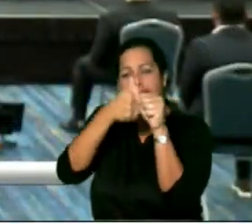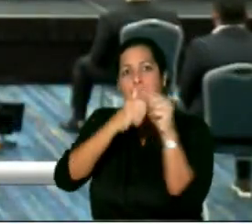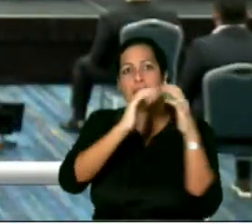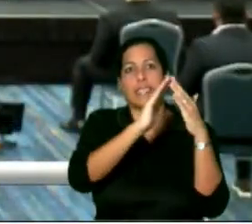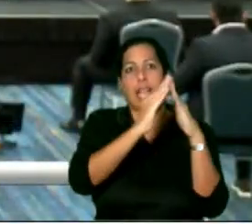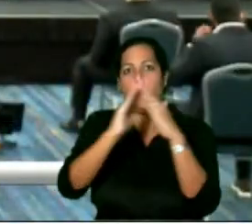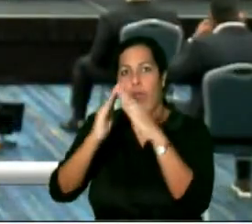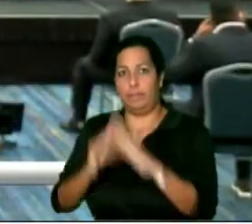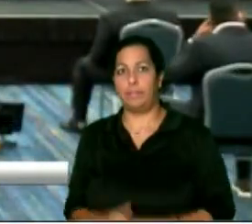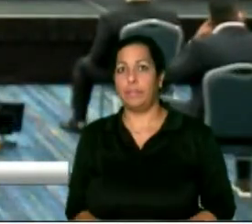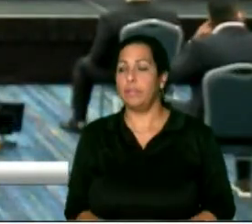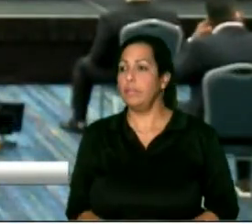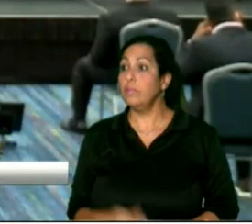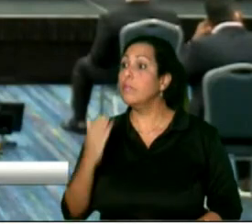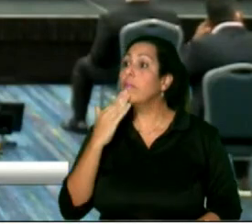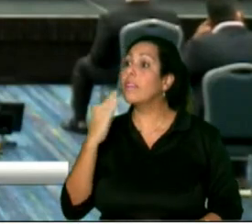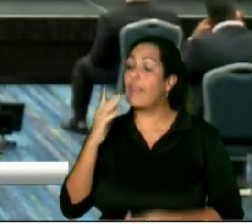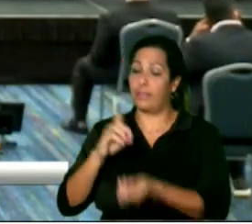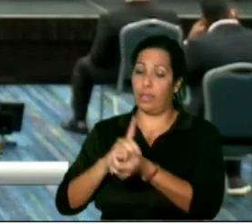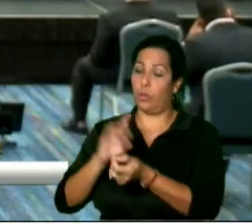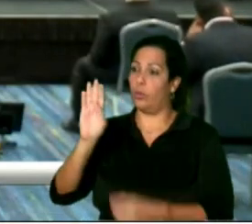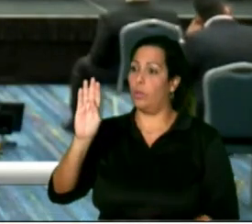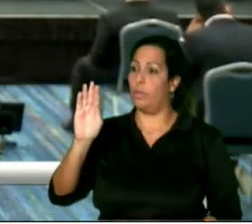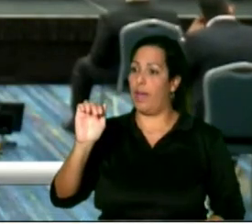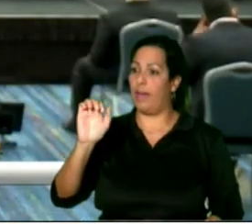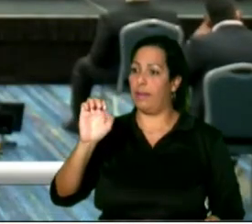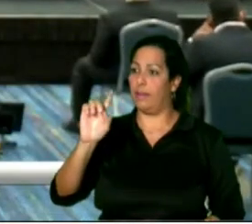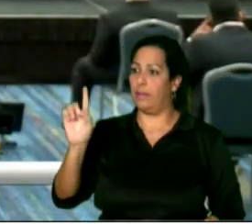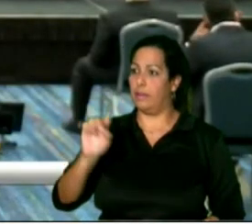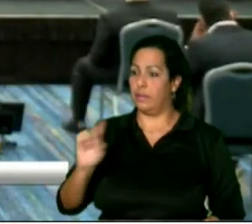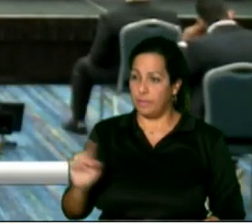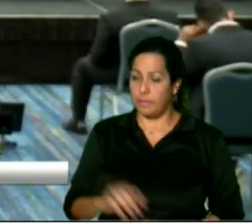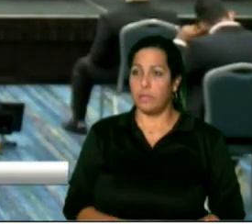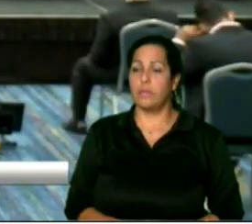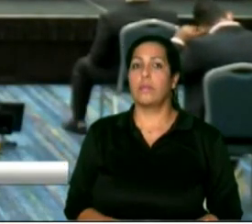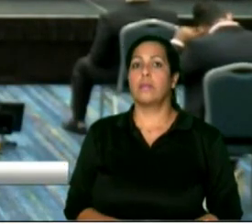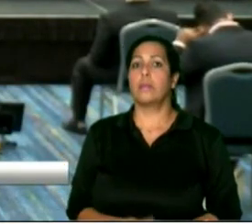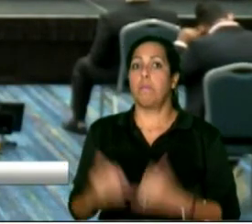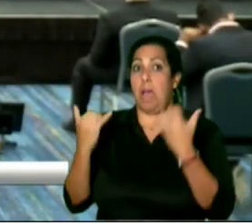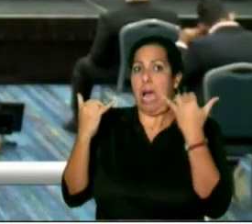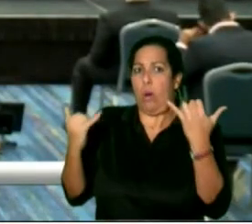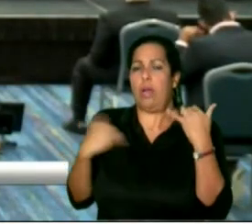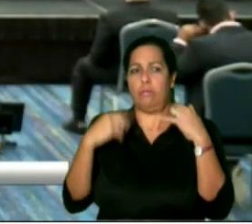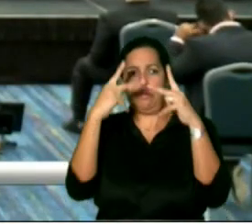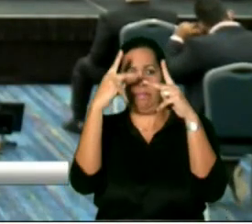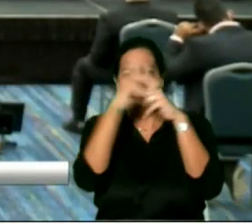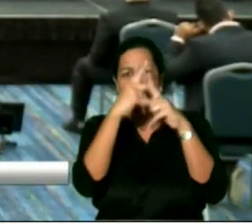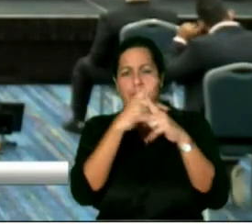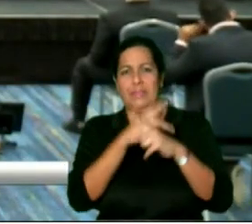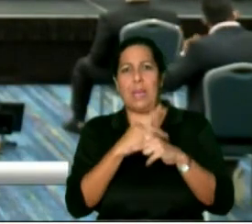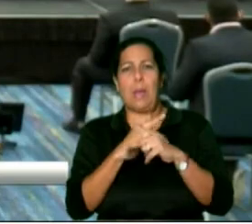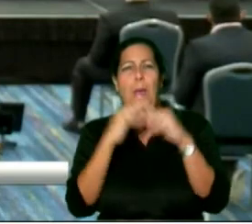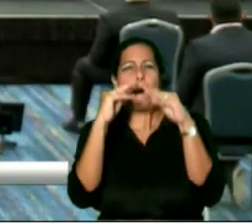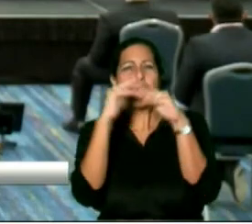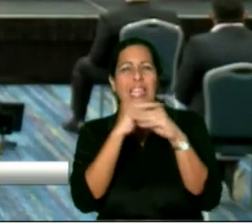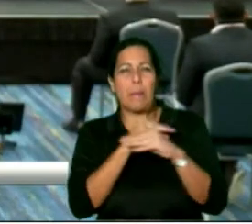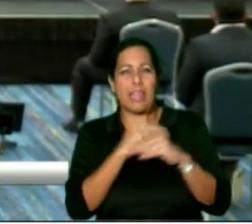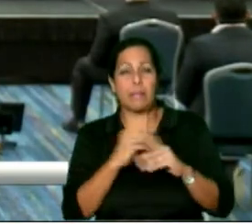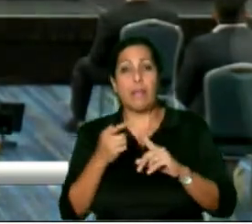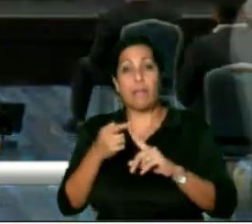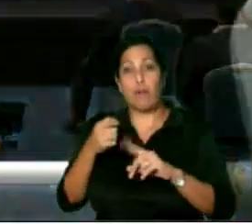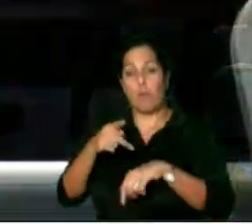Muchas gracias, doctor Valencia. Lo que vamos a estar presentando el equipo de modelación matemática y epidemiológica de Puerto Rico Public Health